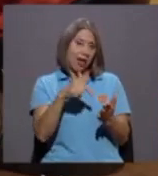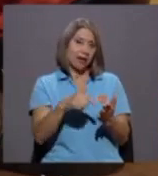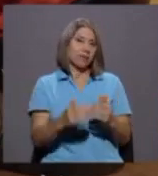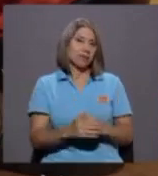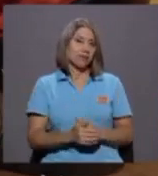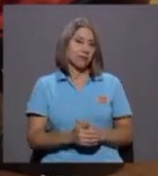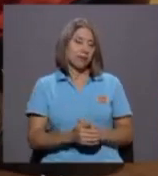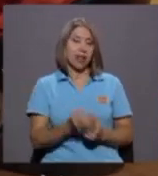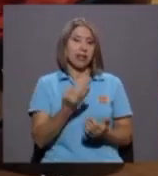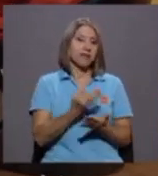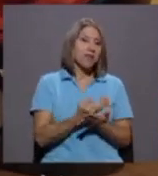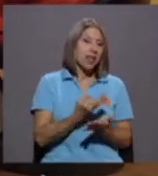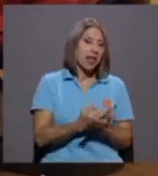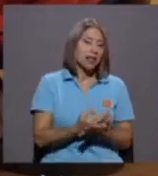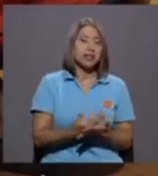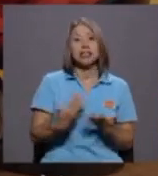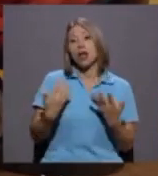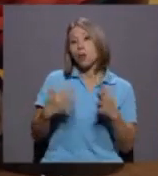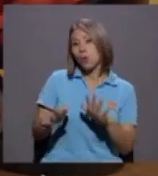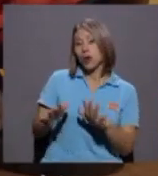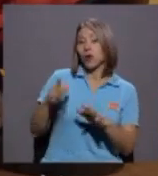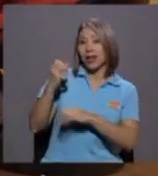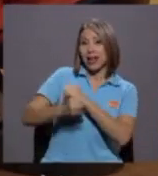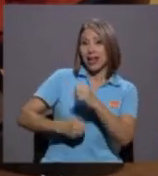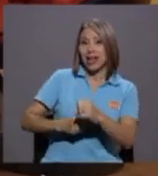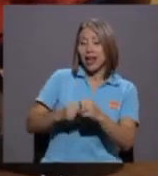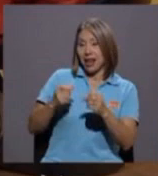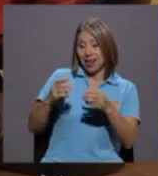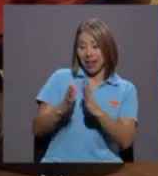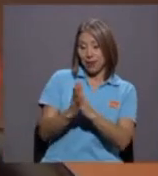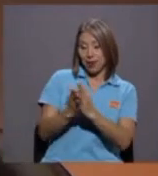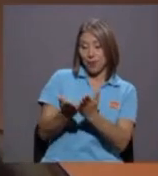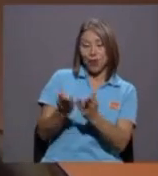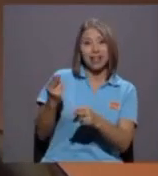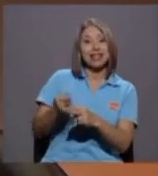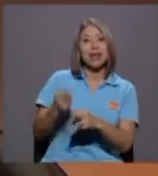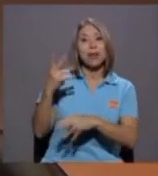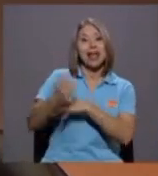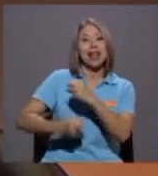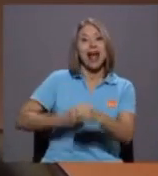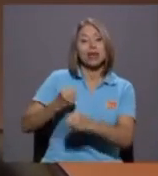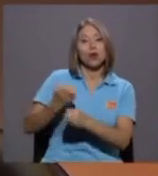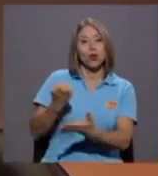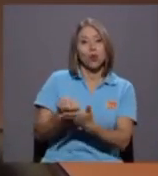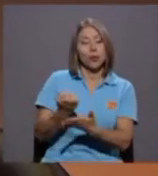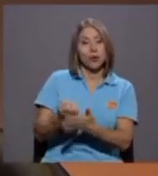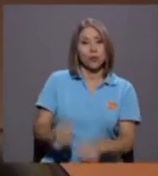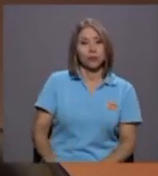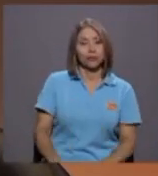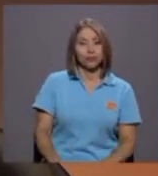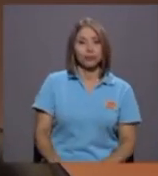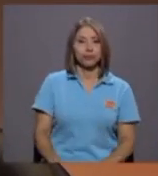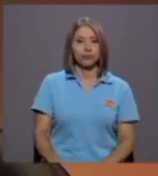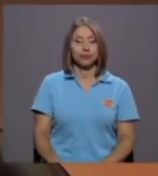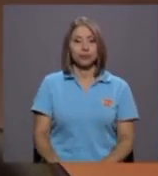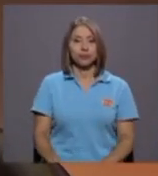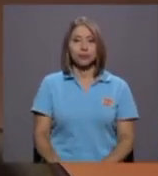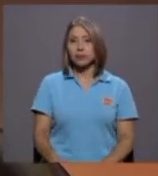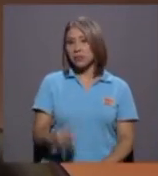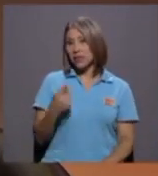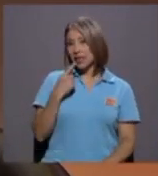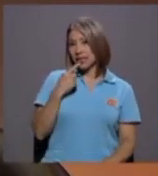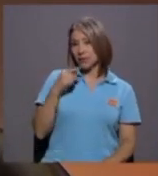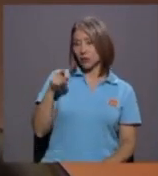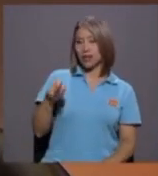las finanzas. La memoria del año económico, así se denomina la memoria. Bueno, ahí lo que dijimos fue que el